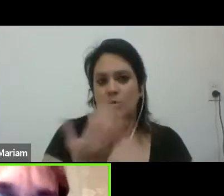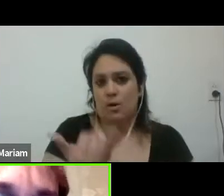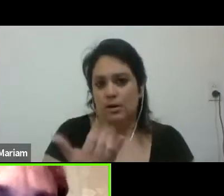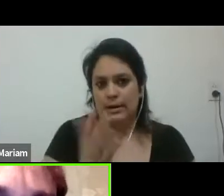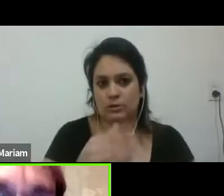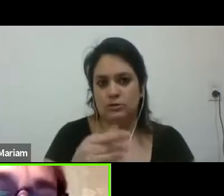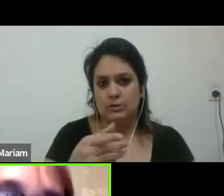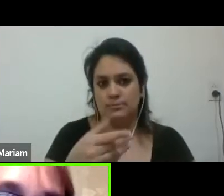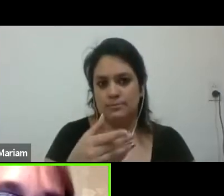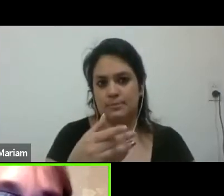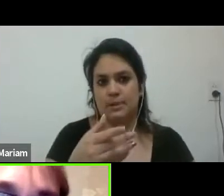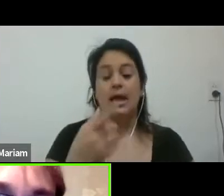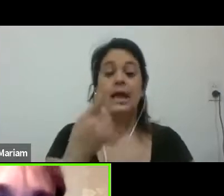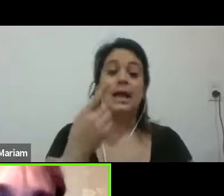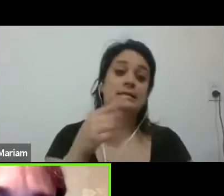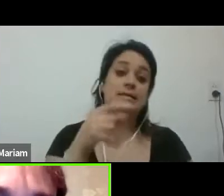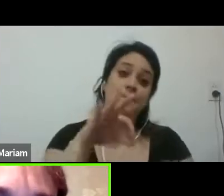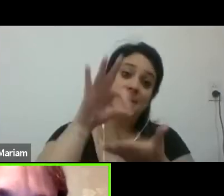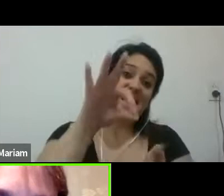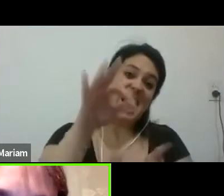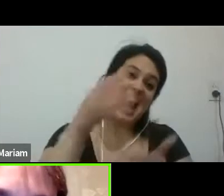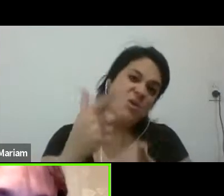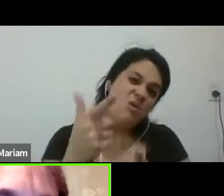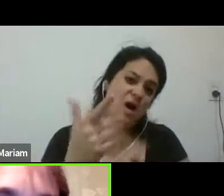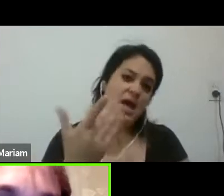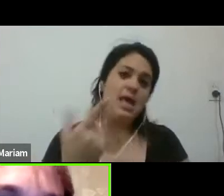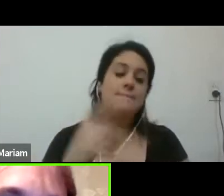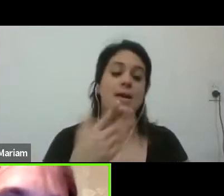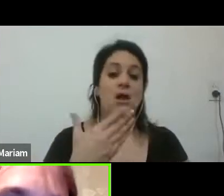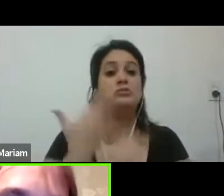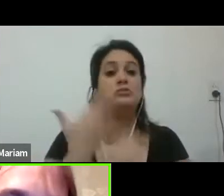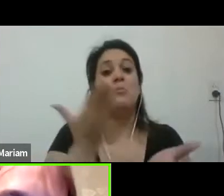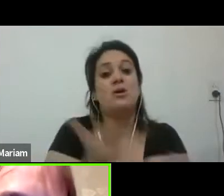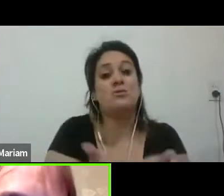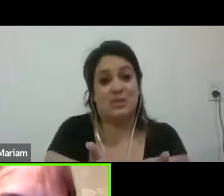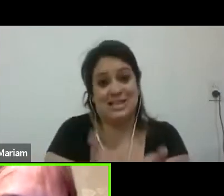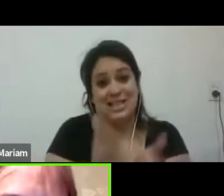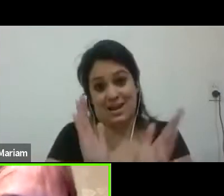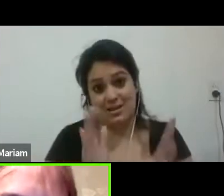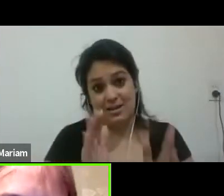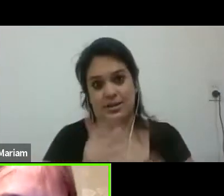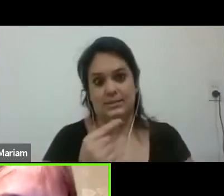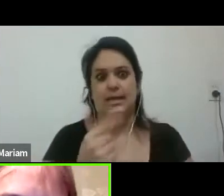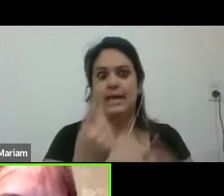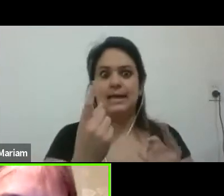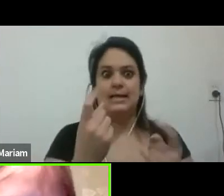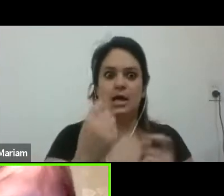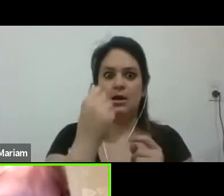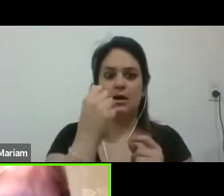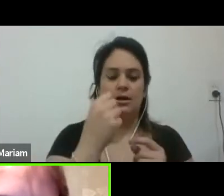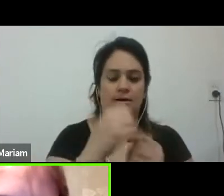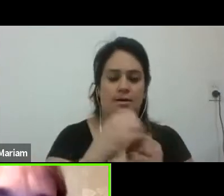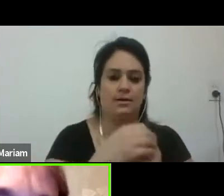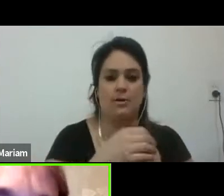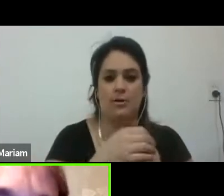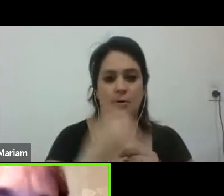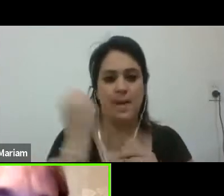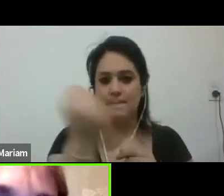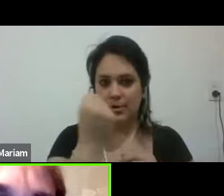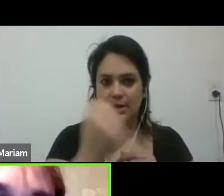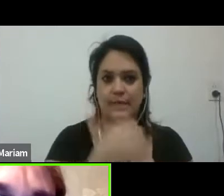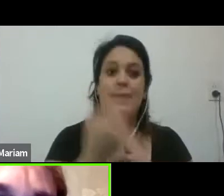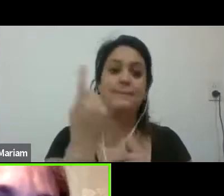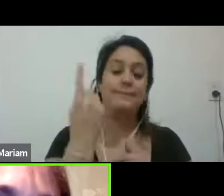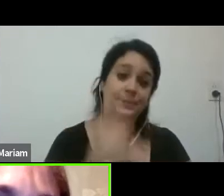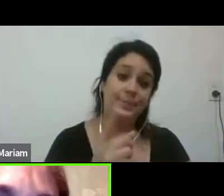se puede contemplar mediante una solicitud por supuesto no lo tenemos no lo tenemos implementado pero sí tenemos